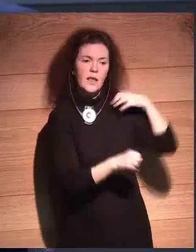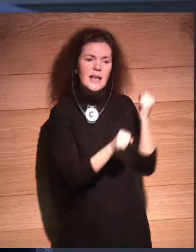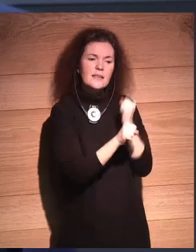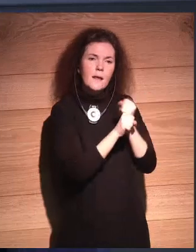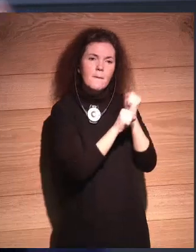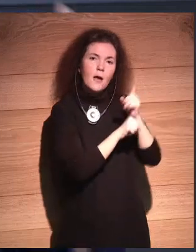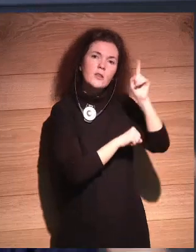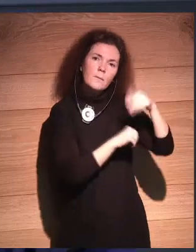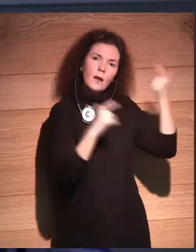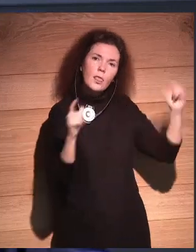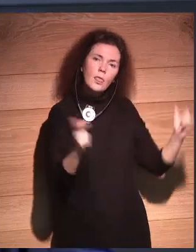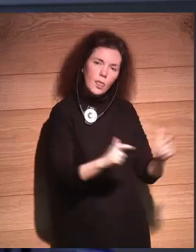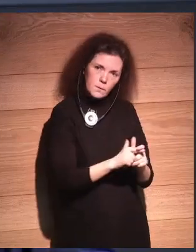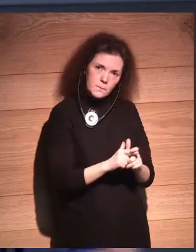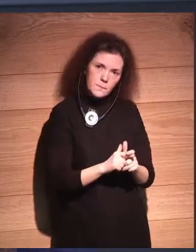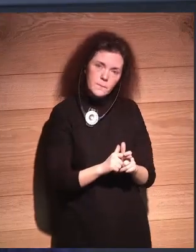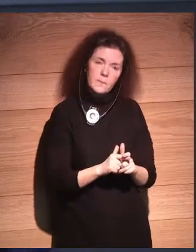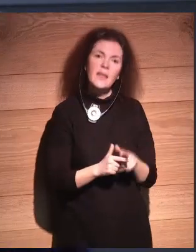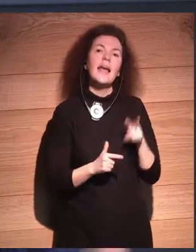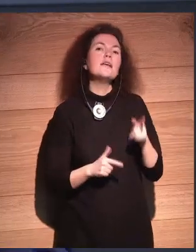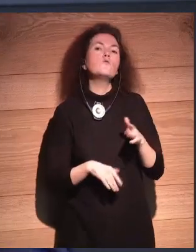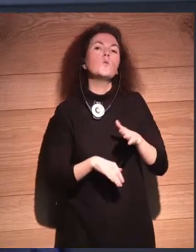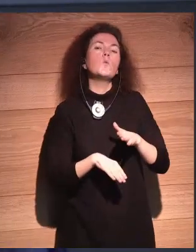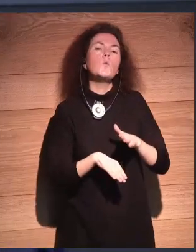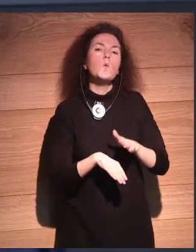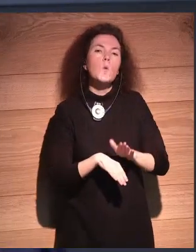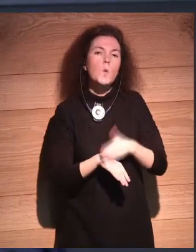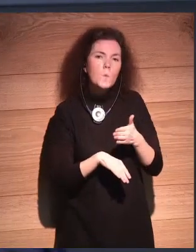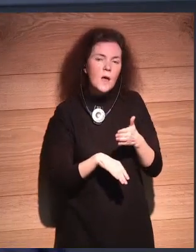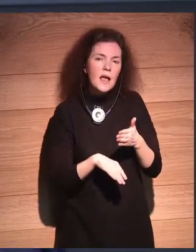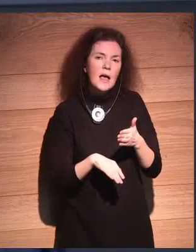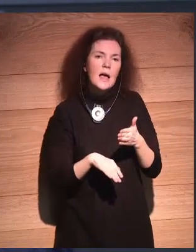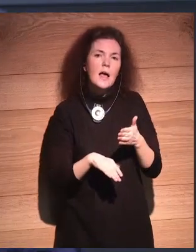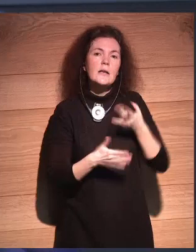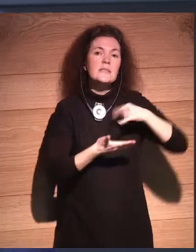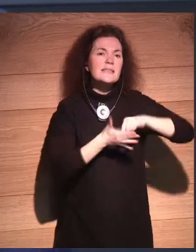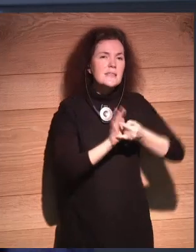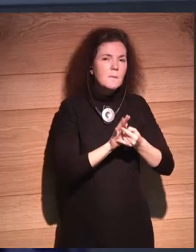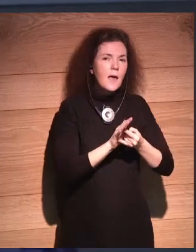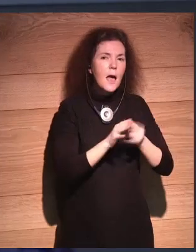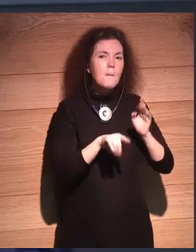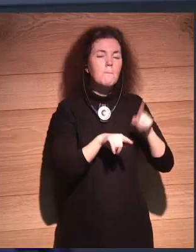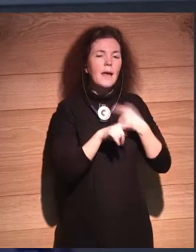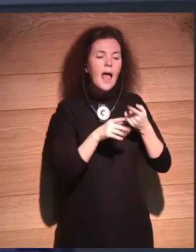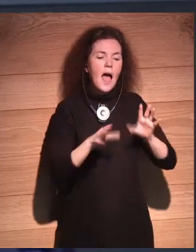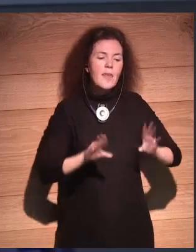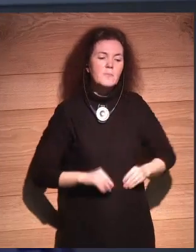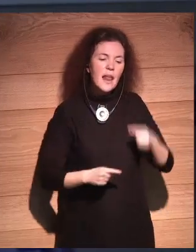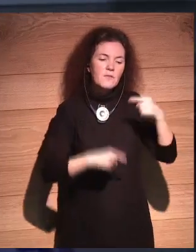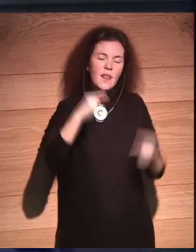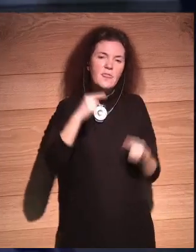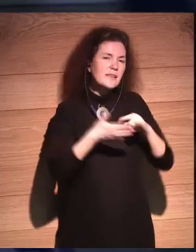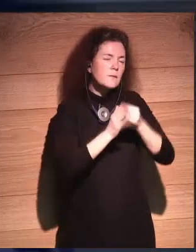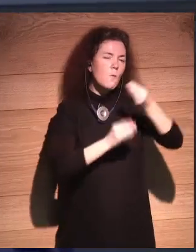trabajo también van reduciéndose. Y eso es porque no hay un sistema para asimilar estas